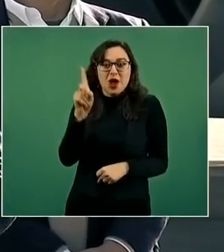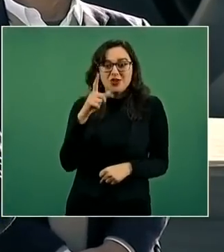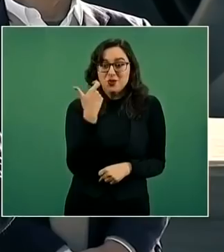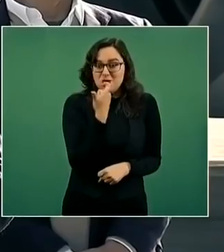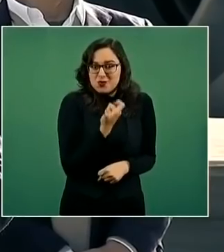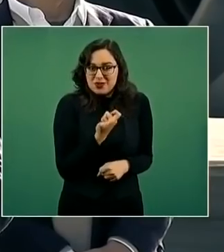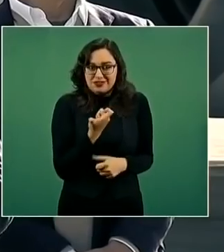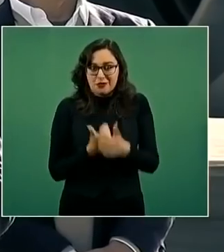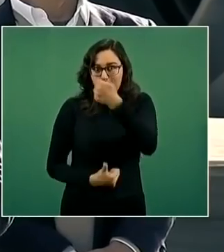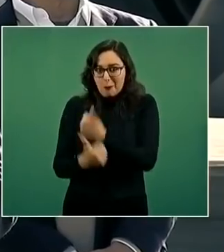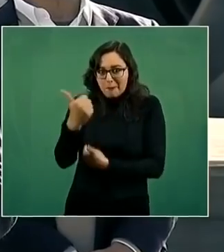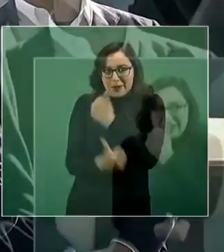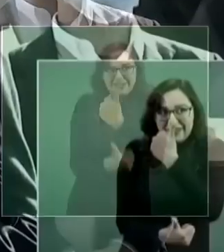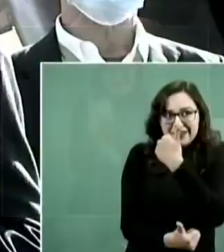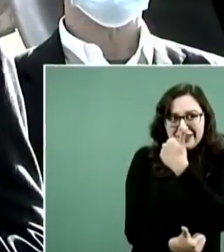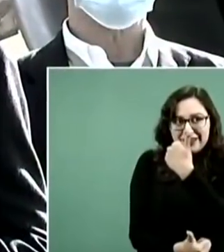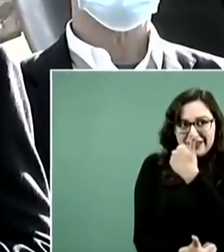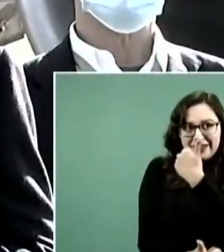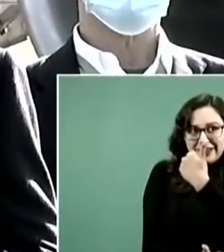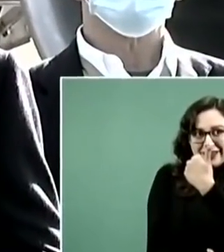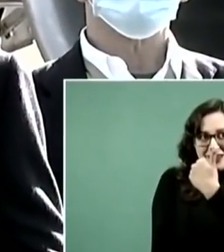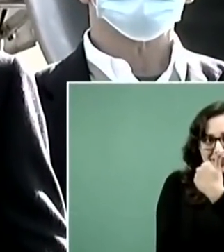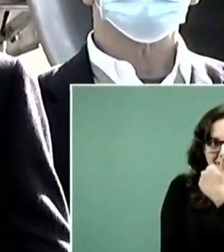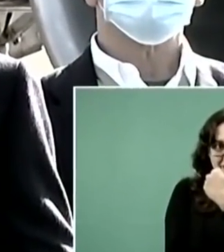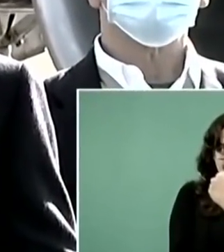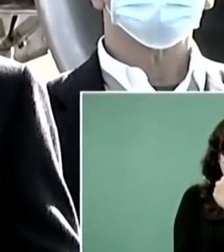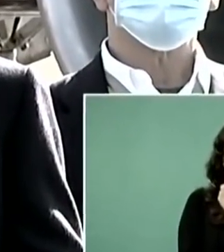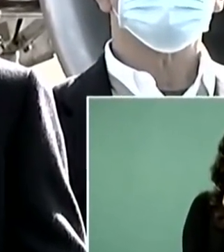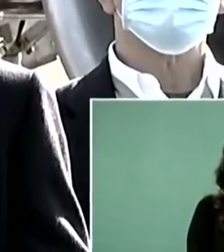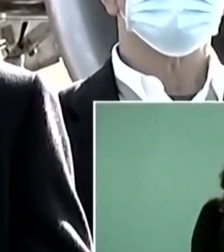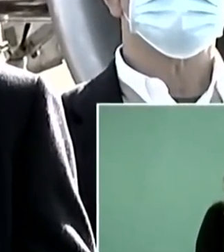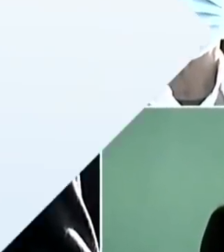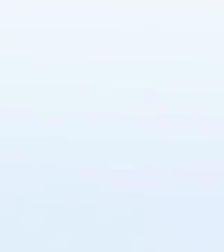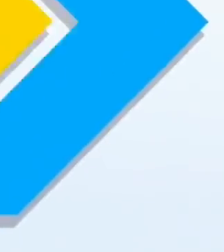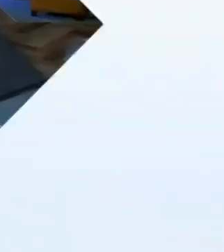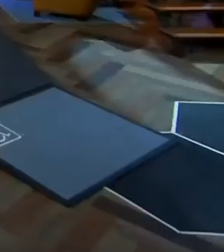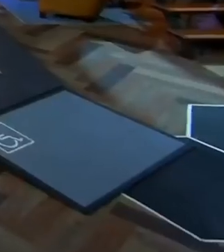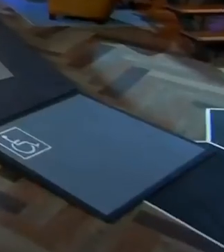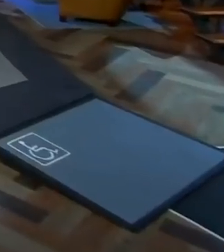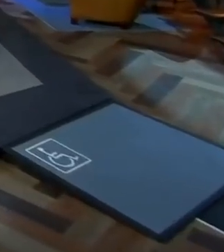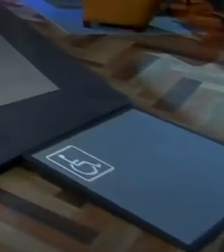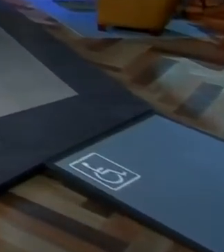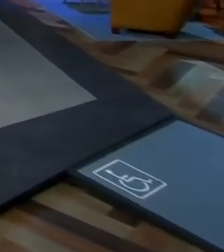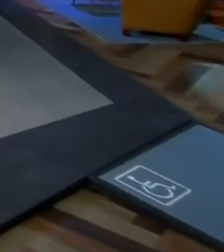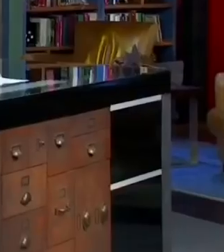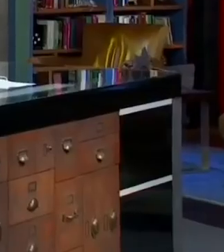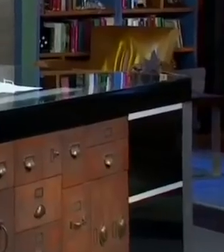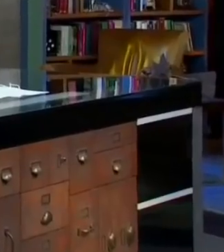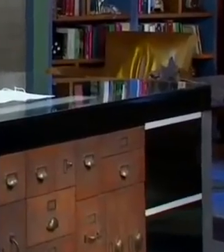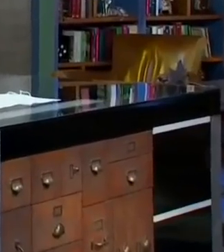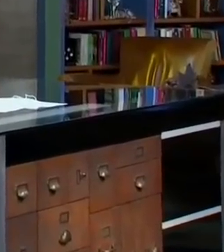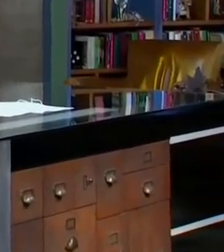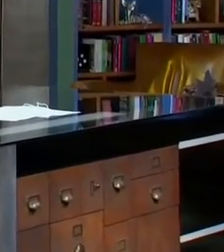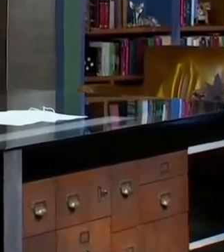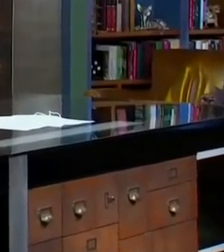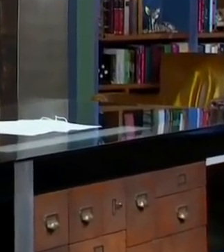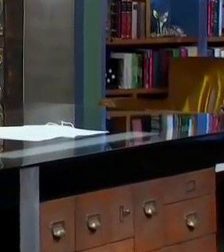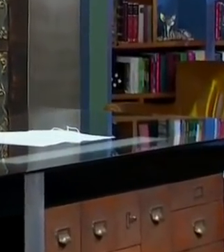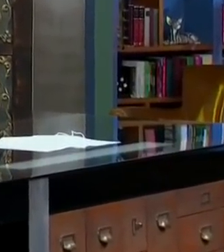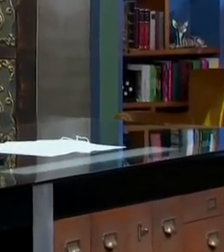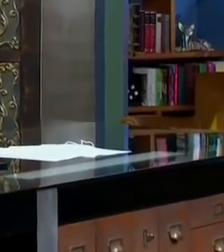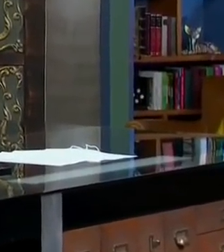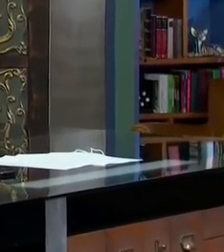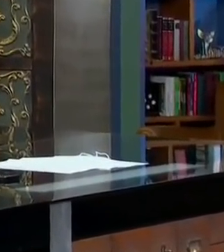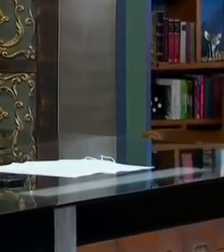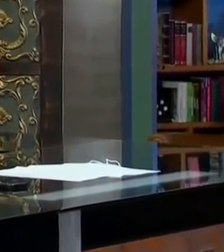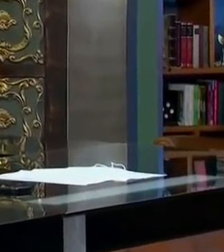y otros datos. De Pisa y Corre, Karina Muñoz. El subsecretario de Salud, Hugo López-Gatell, se